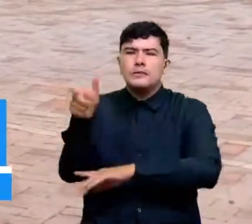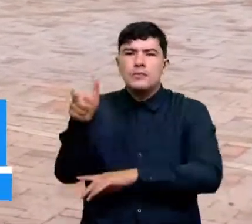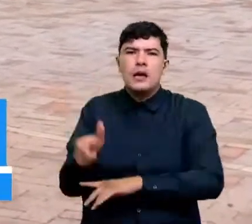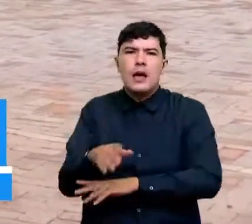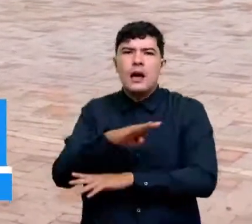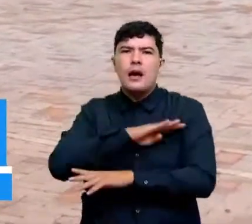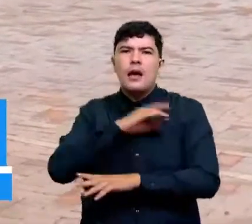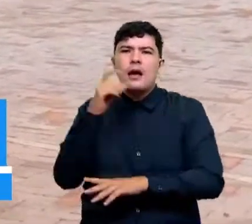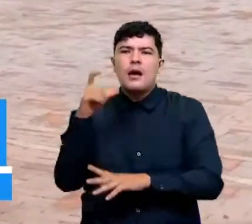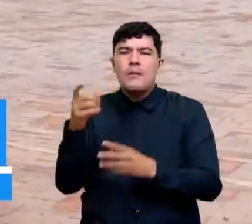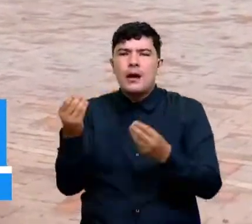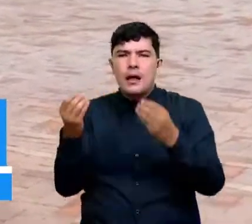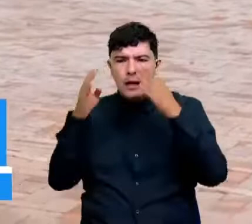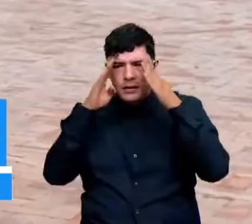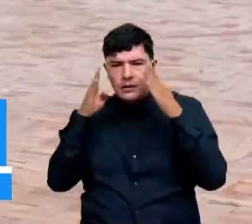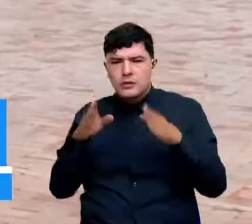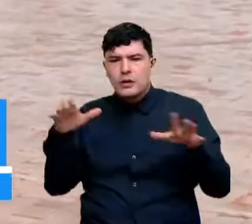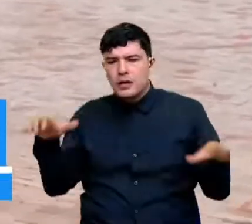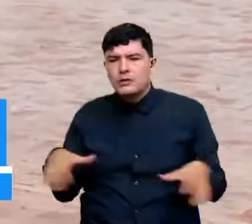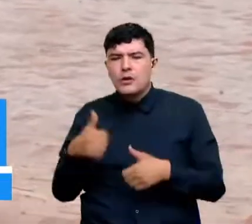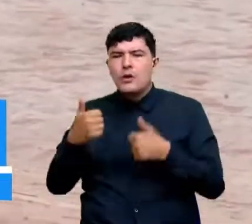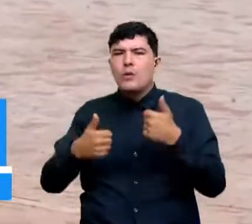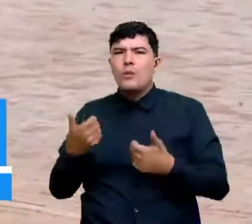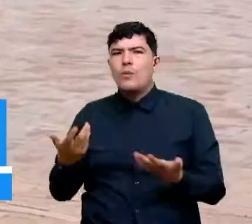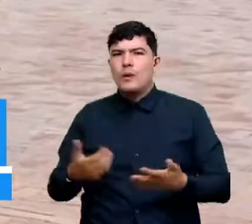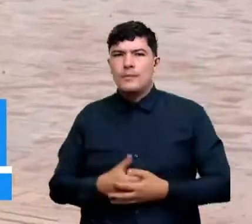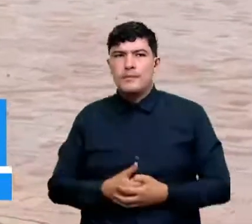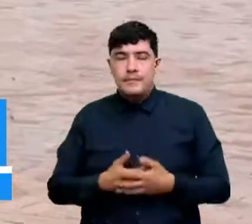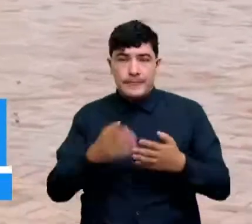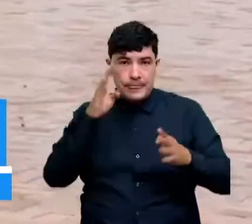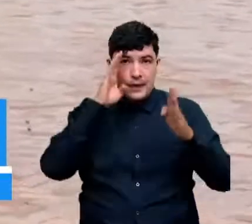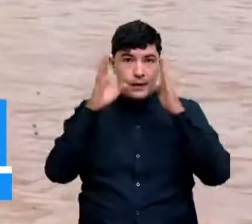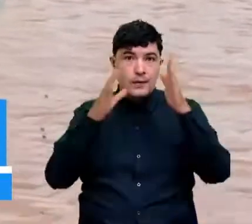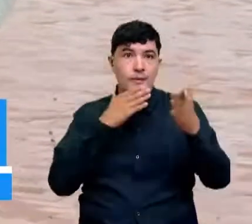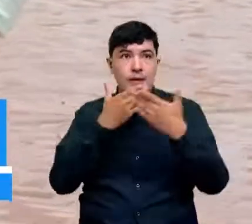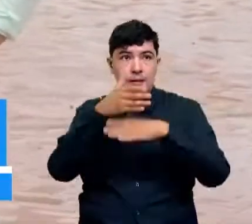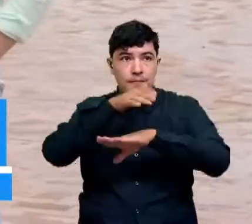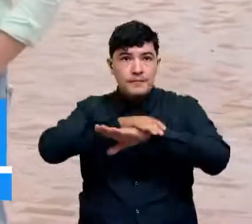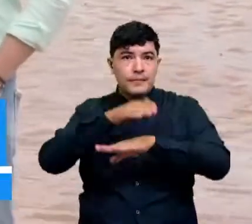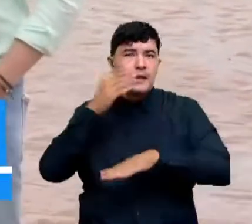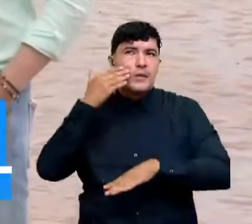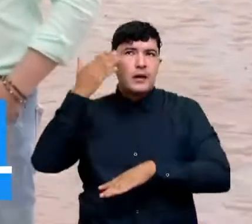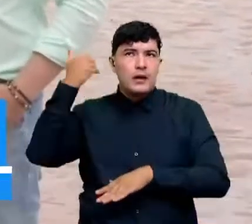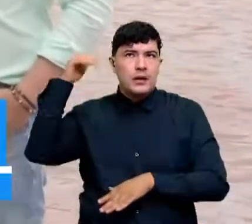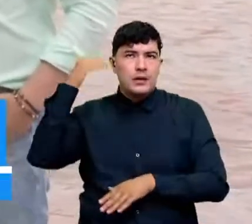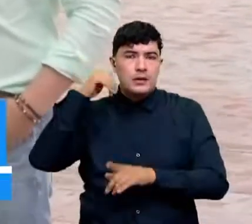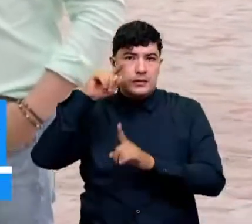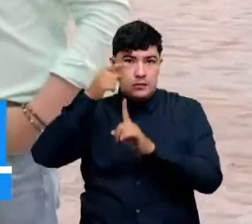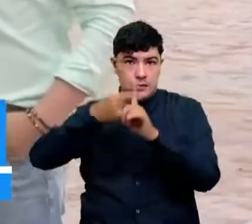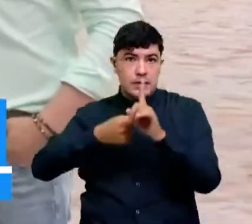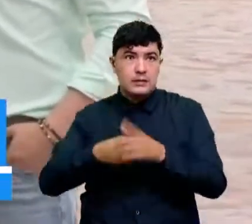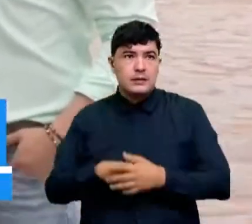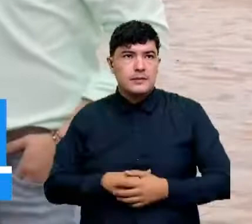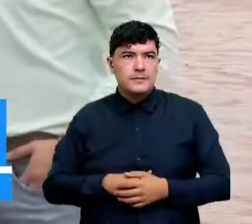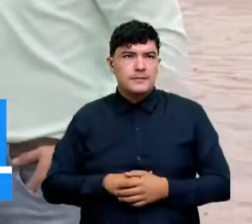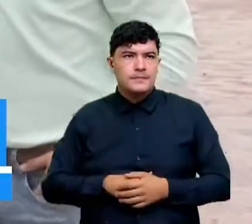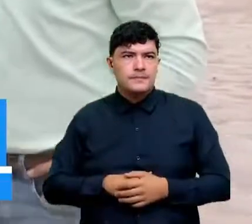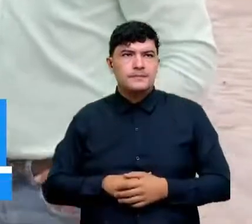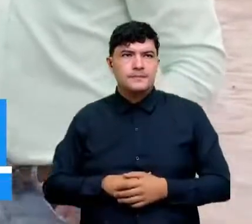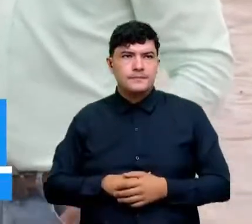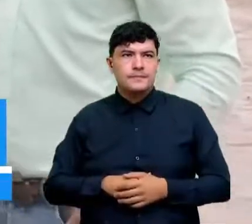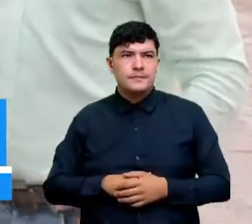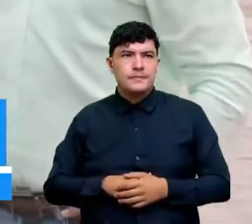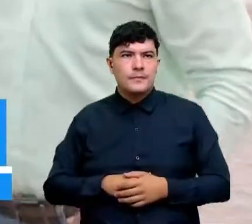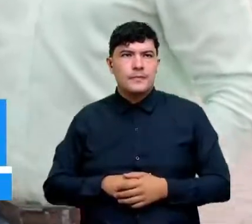Cúcuta para que tome cartas en el asunto? Muy buenas tardes. Hace aproximadamente un mes se realizó un en vivo